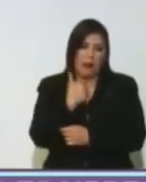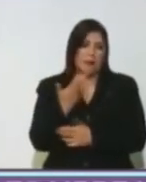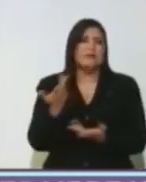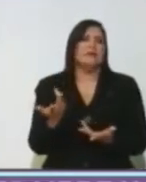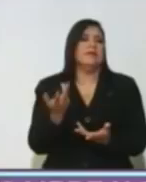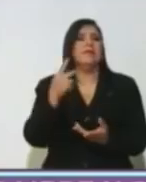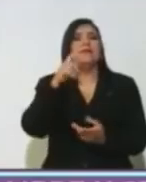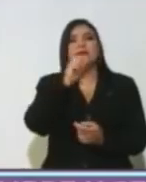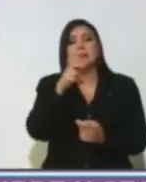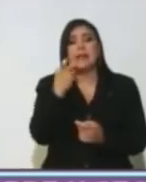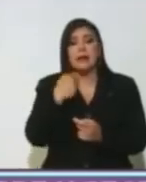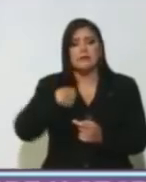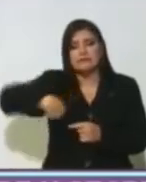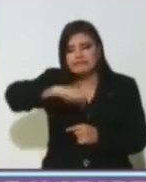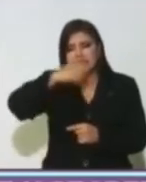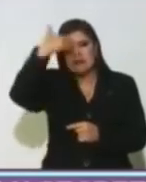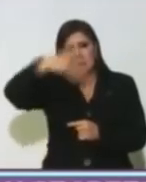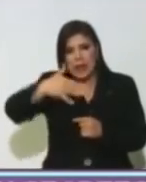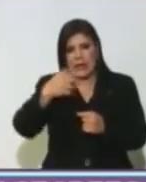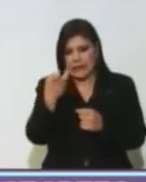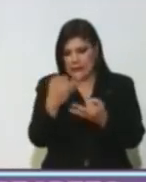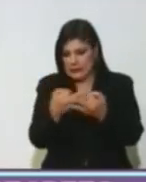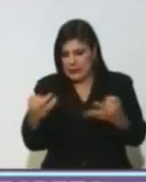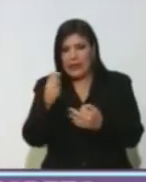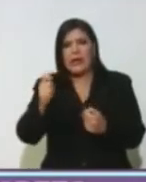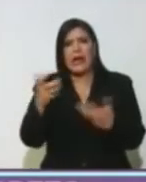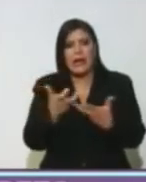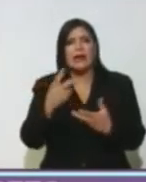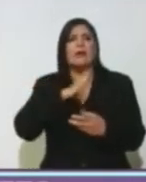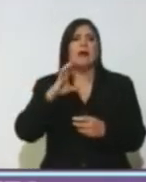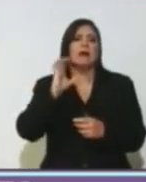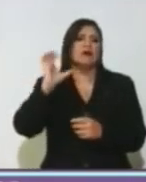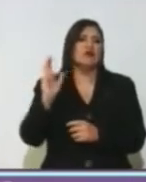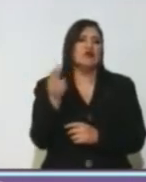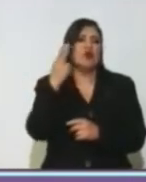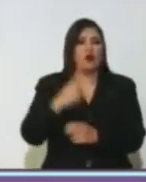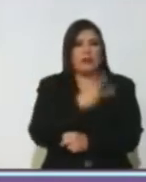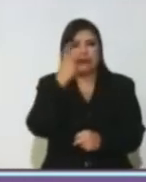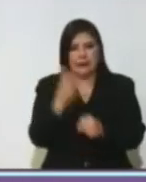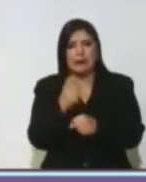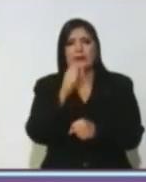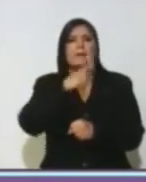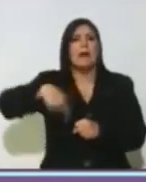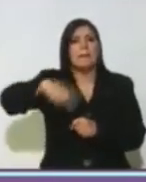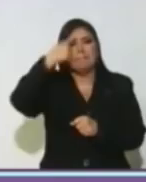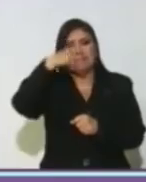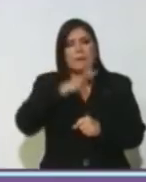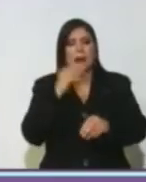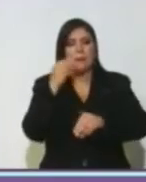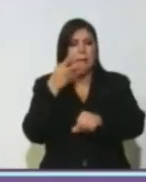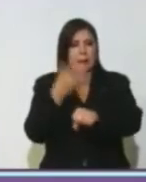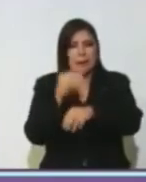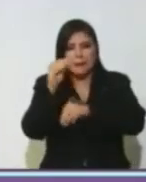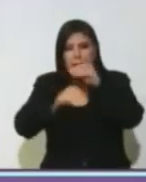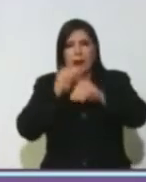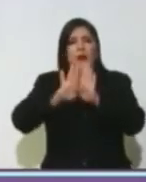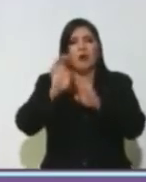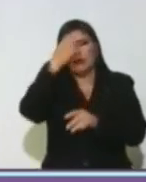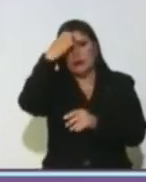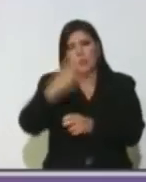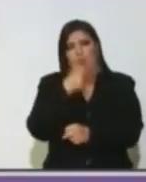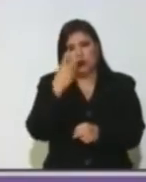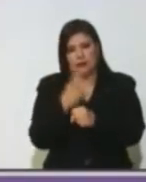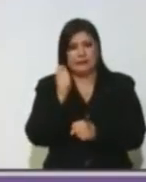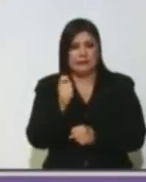a hacer con ese espacio vamos por una ciudad universitaria 2 y vamos por un nuevo pulmón para esa parte de la ciudad chapultepec 2 muchas